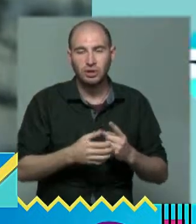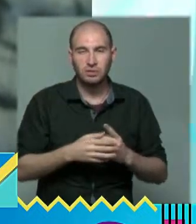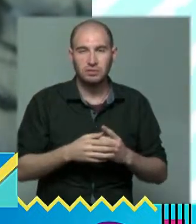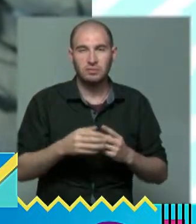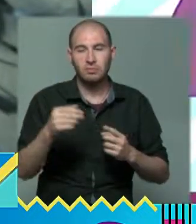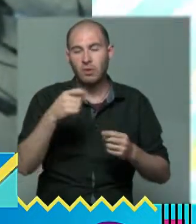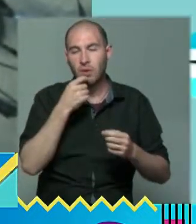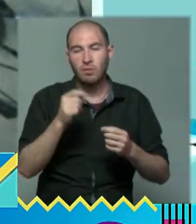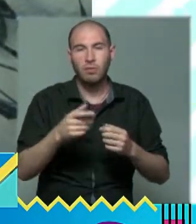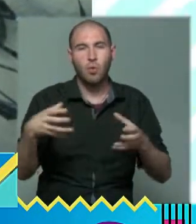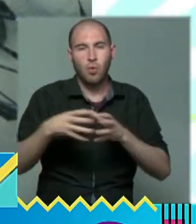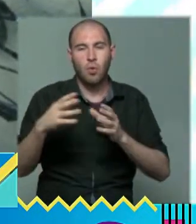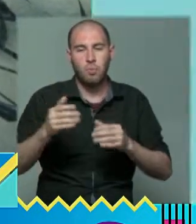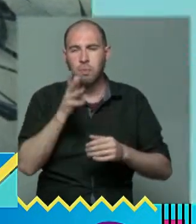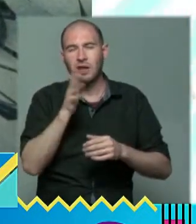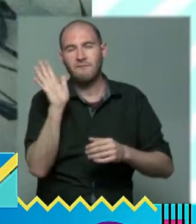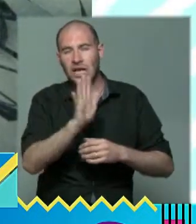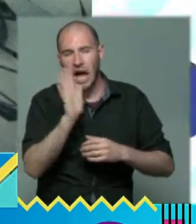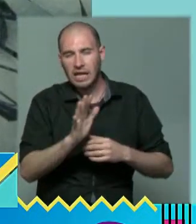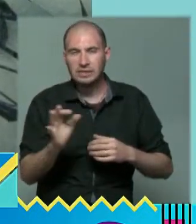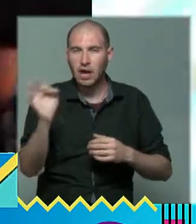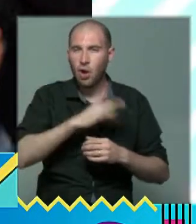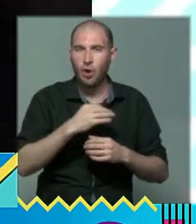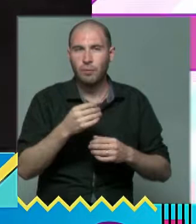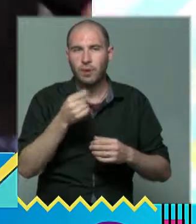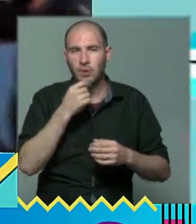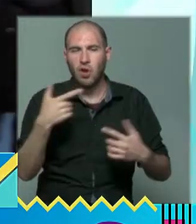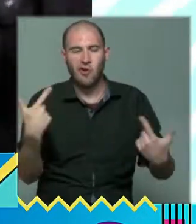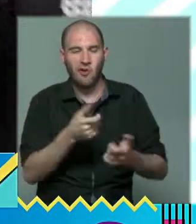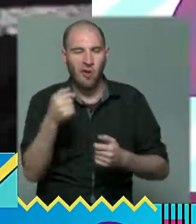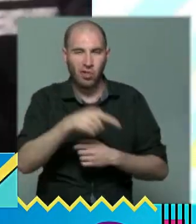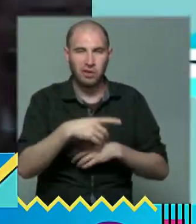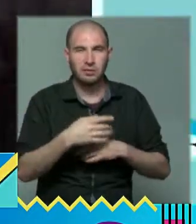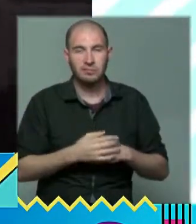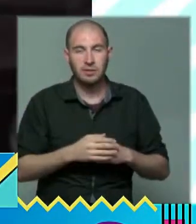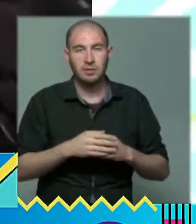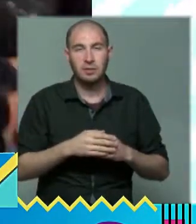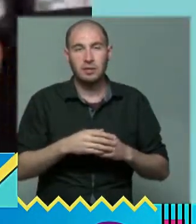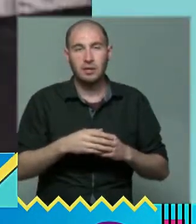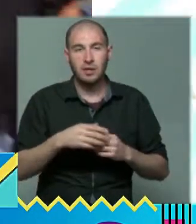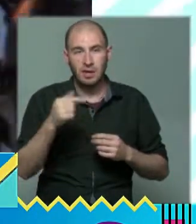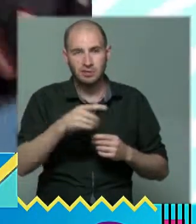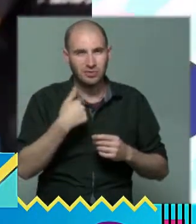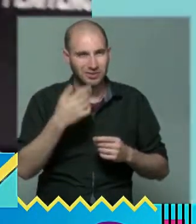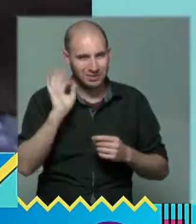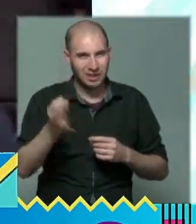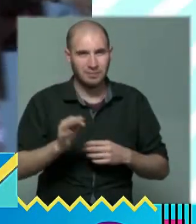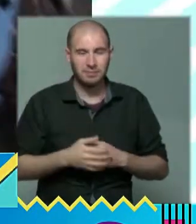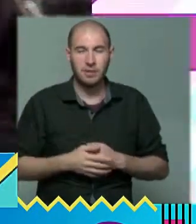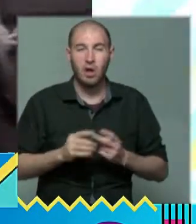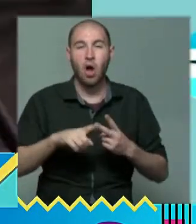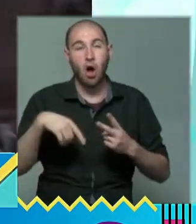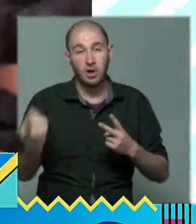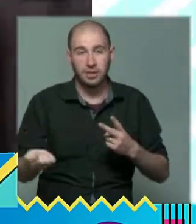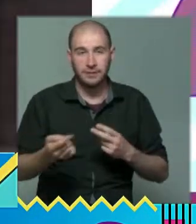que se hace en patota por venganza a algunos miembros de la otra barra, que eso yo lo he visto. Otra